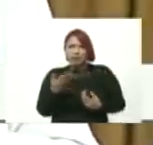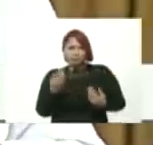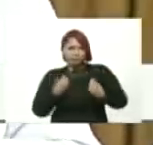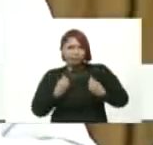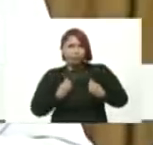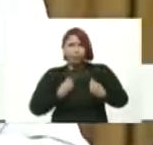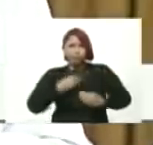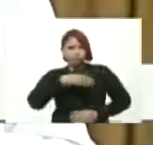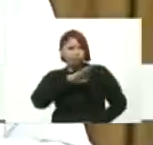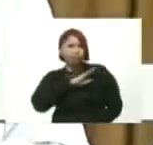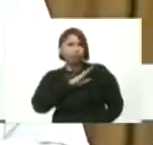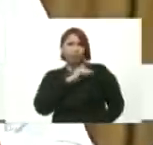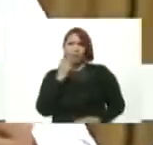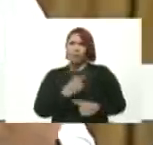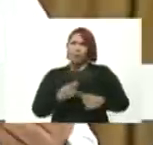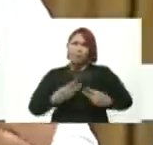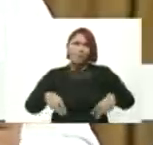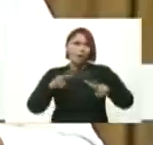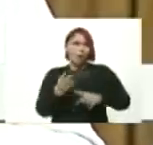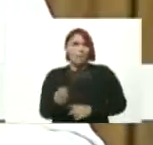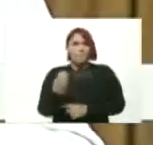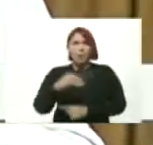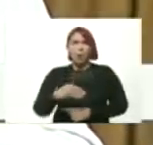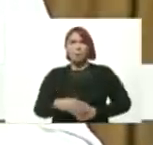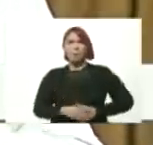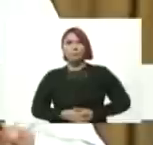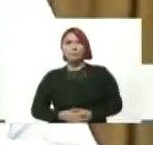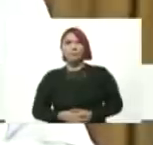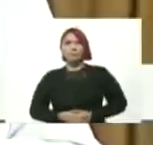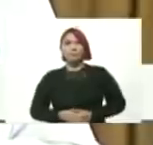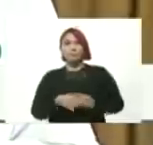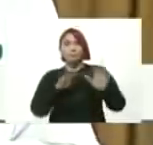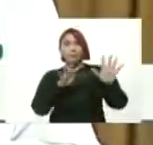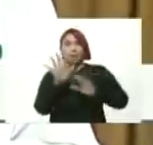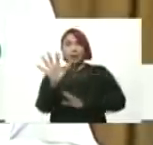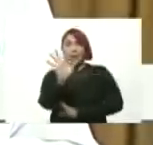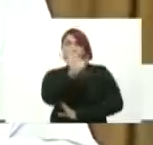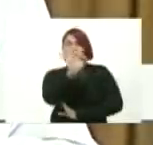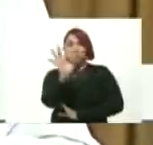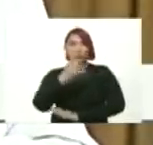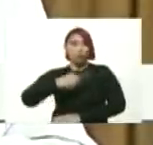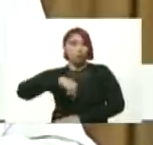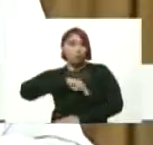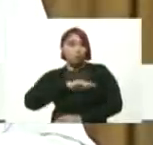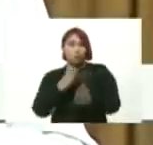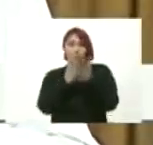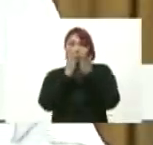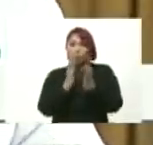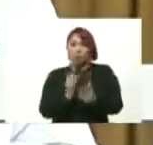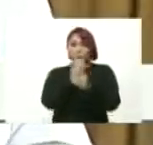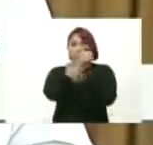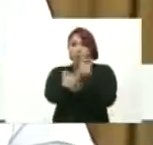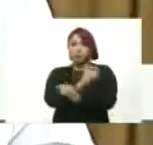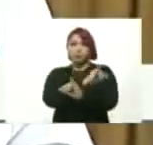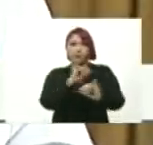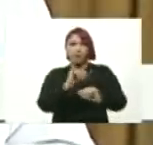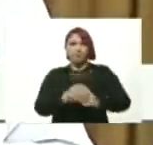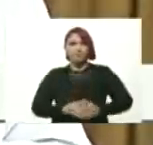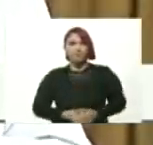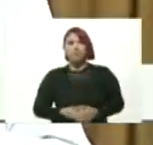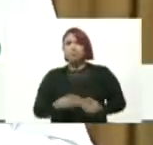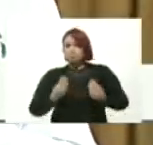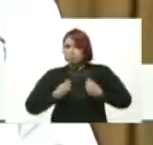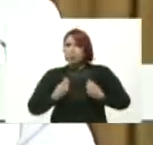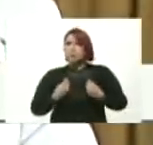sentido de pertenencia pues le da un valor agregado y el 95 por ciento de nuestros estudiantes y egresados vienen de sus sectores